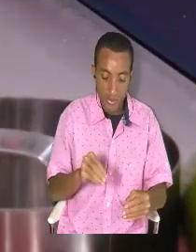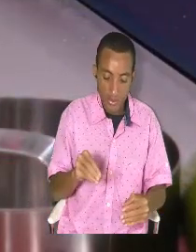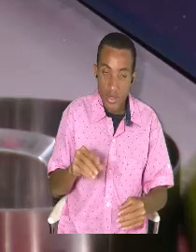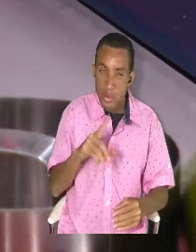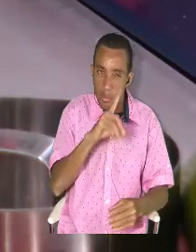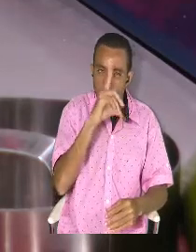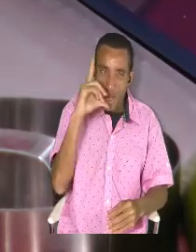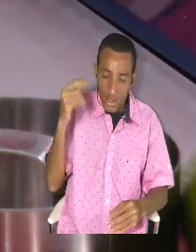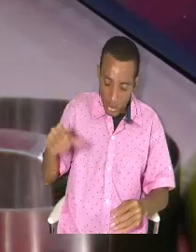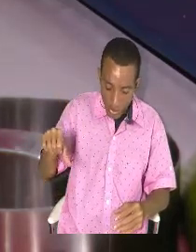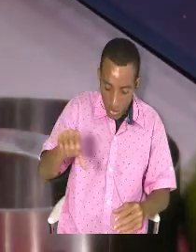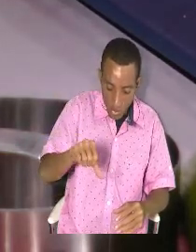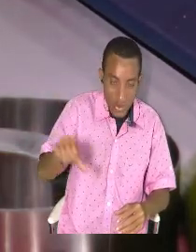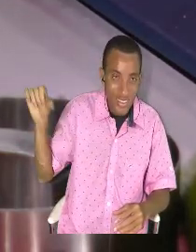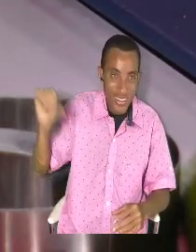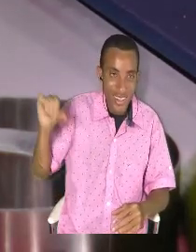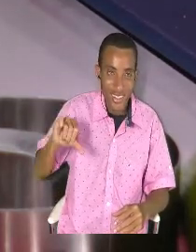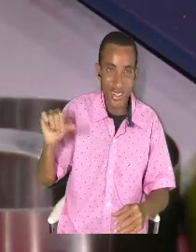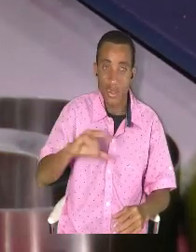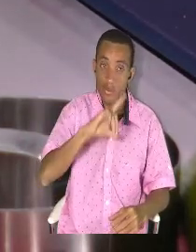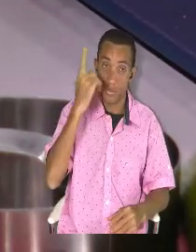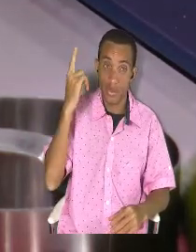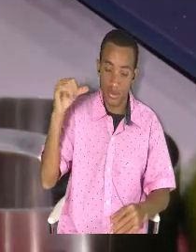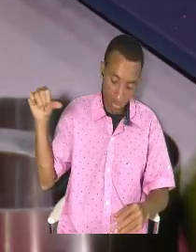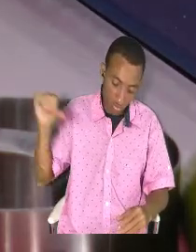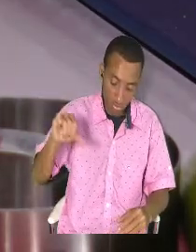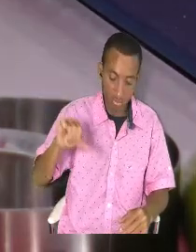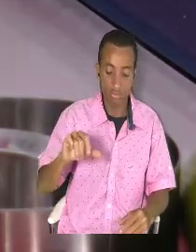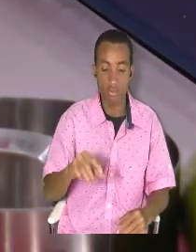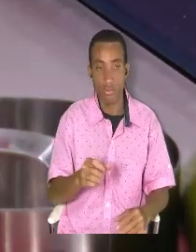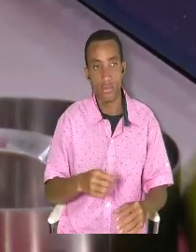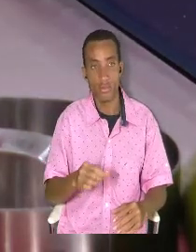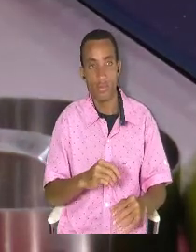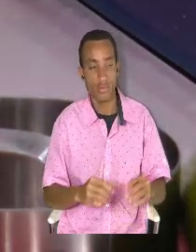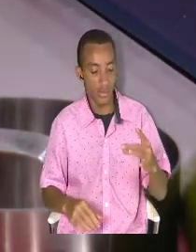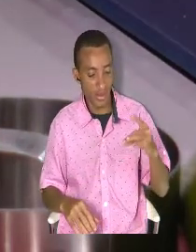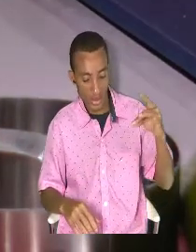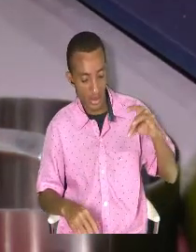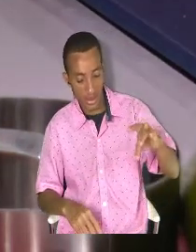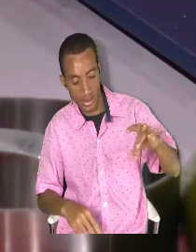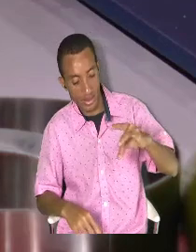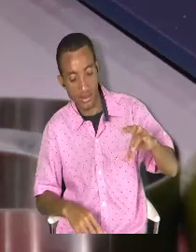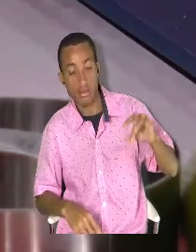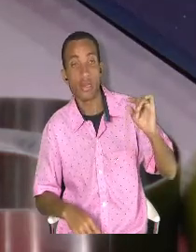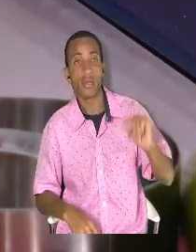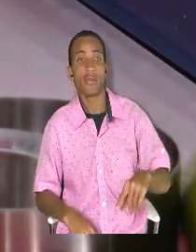cantidad estaba en el recetario. Voy a agregarle una pizca de sal. Listo, como pueden observar.